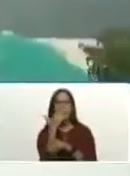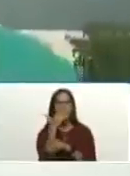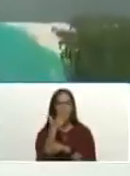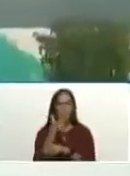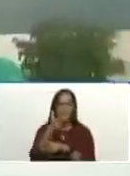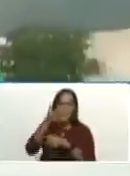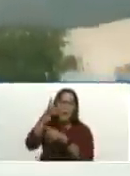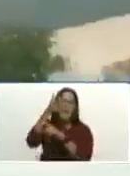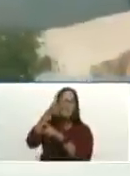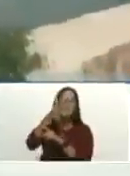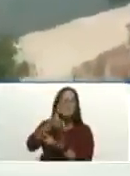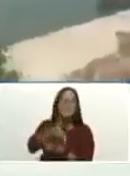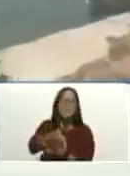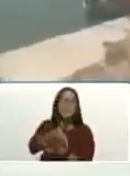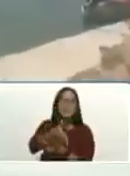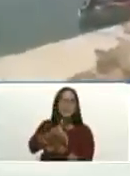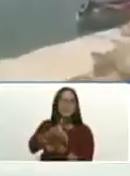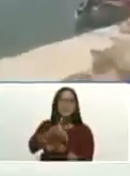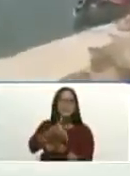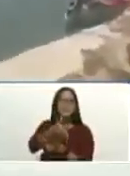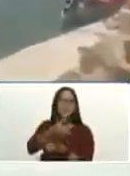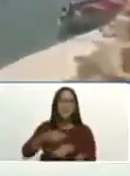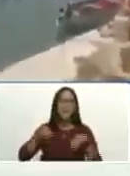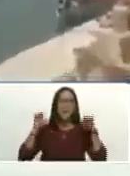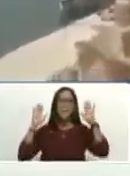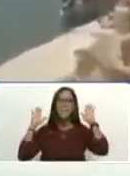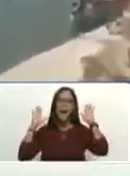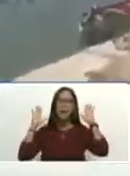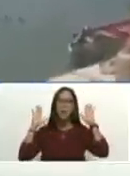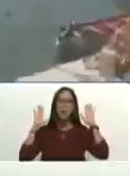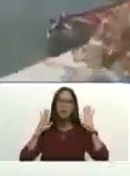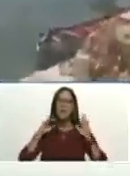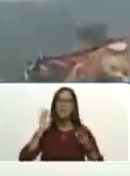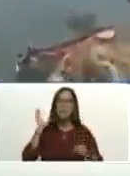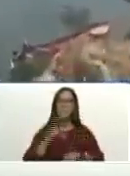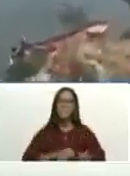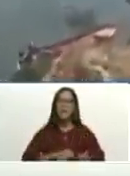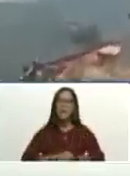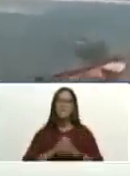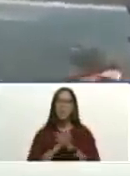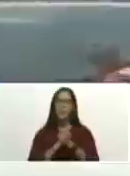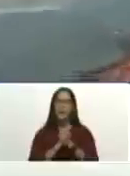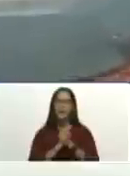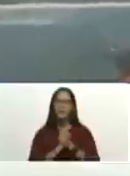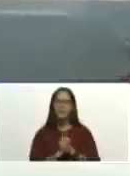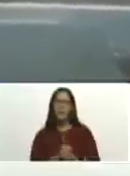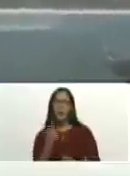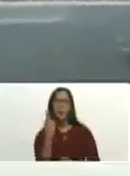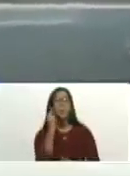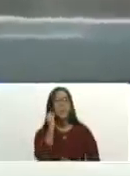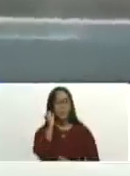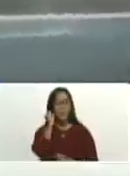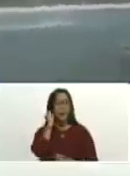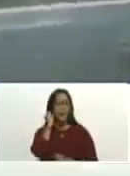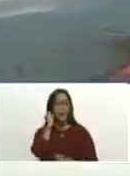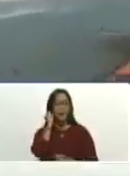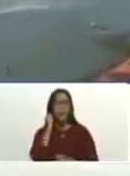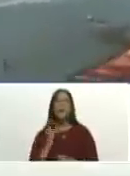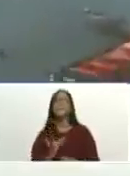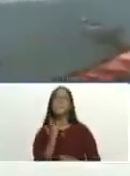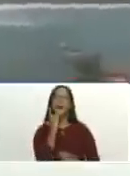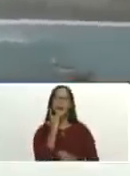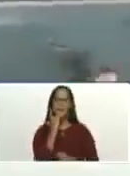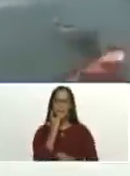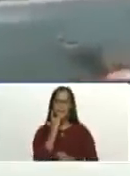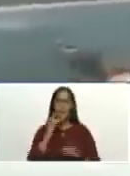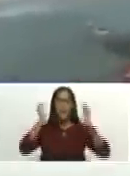dijo: quieto ahí, manos arriba, que están detenidos, compadre. Una muchacha valiente y